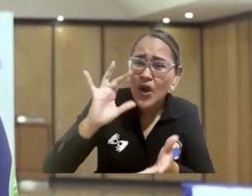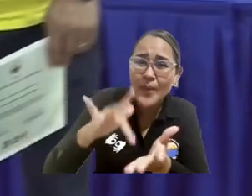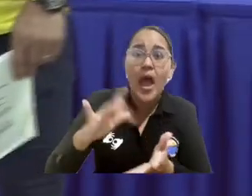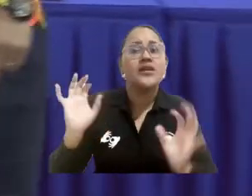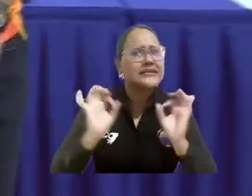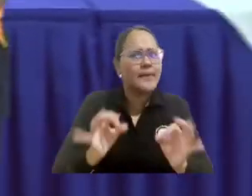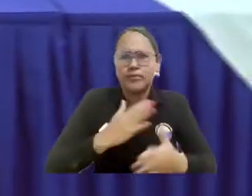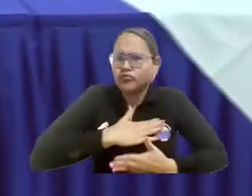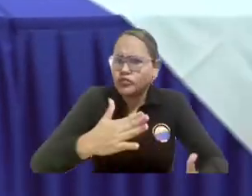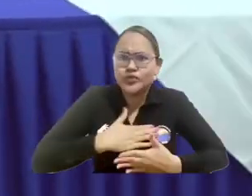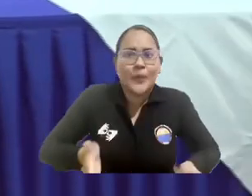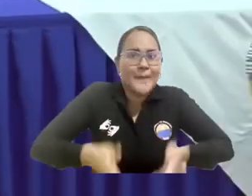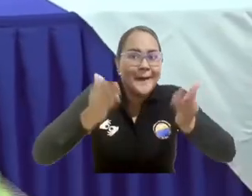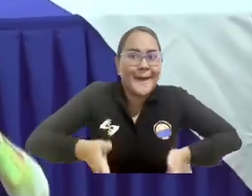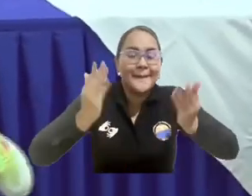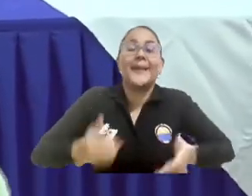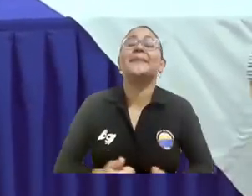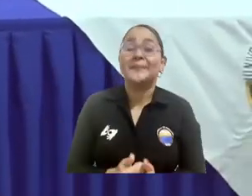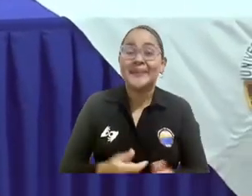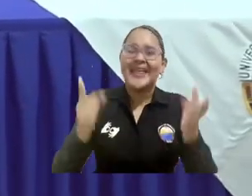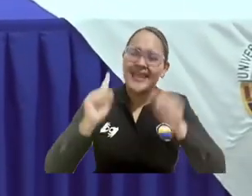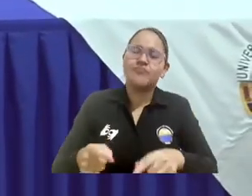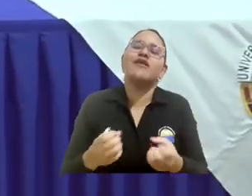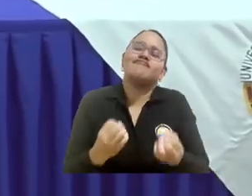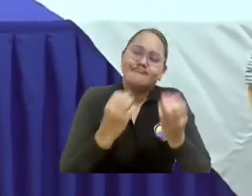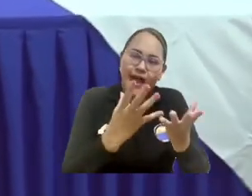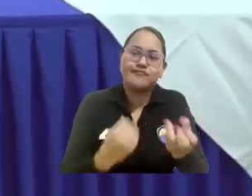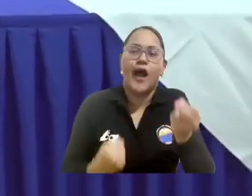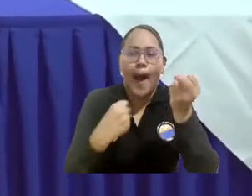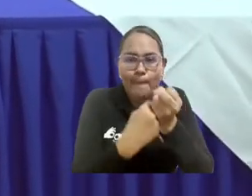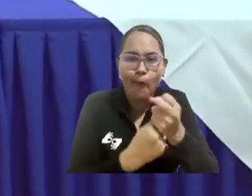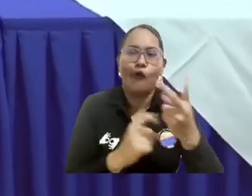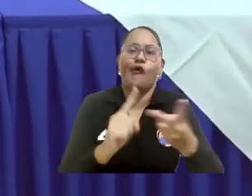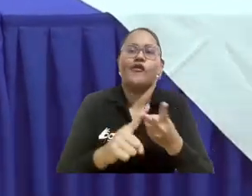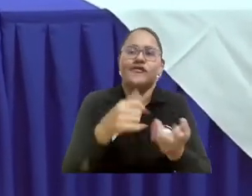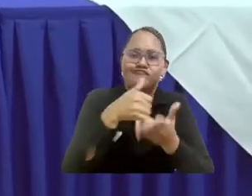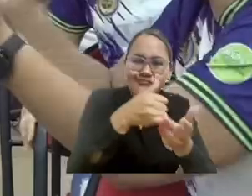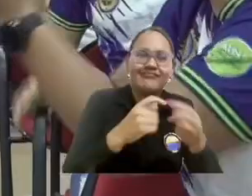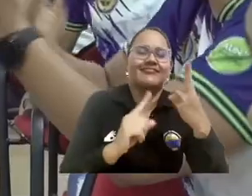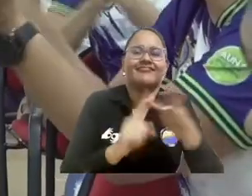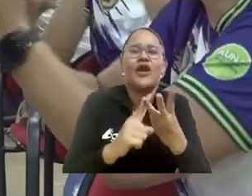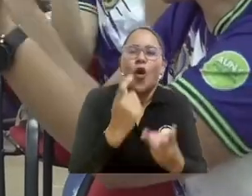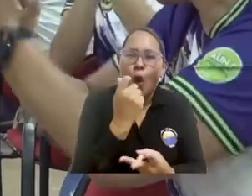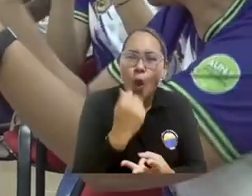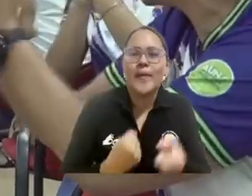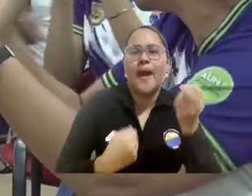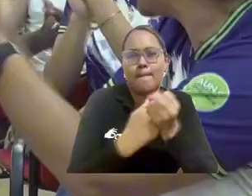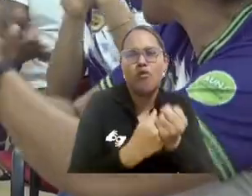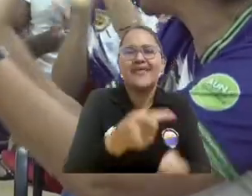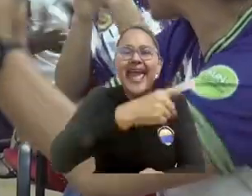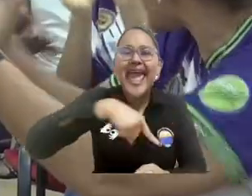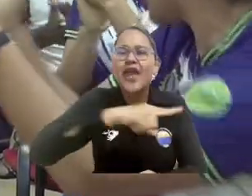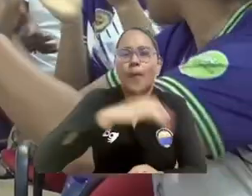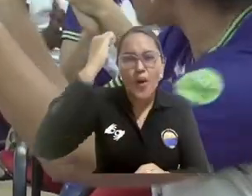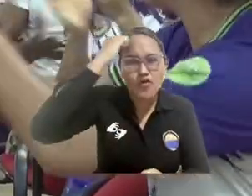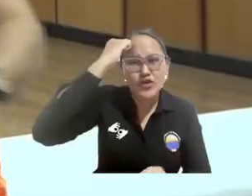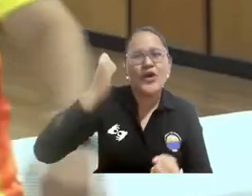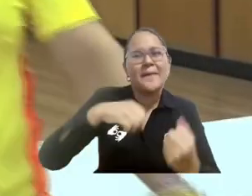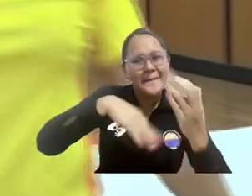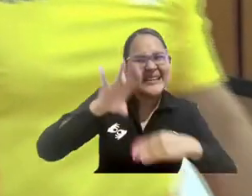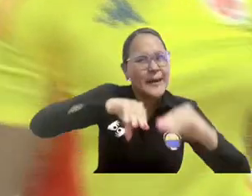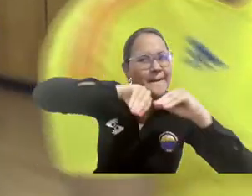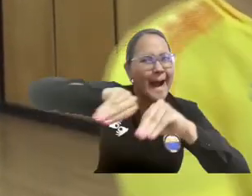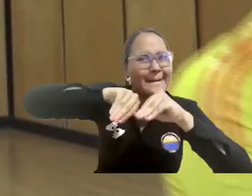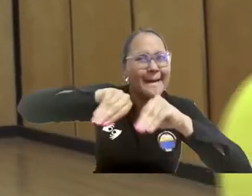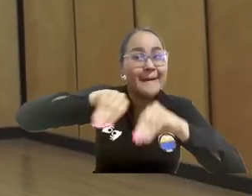está ahí presente. Durante el evento también se otorgaron reconocimientos e incentivos económicos a entrenadores e instructores que han sido